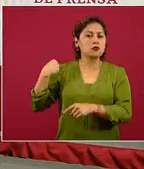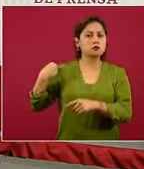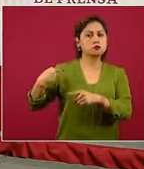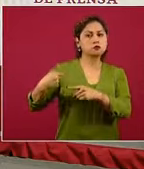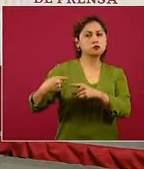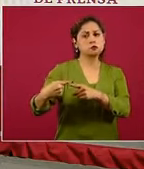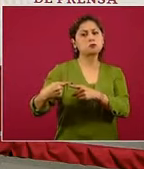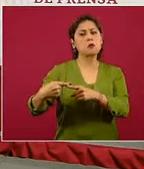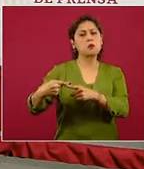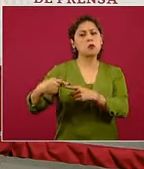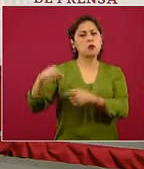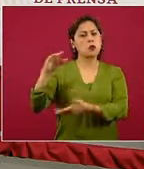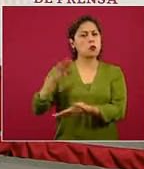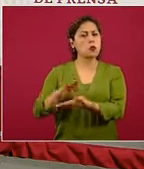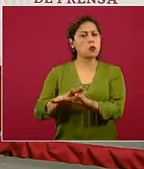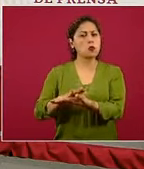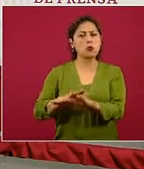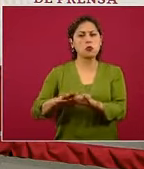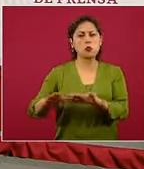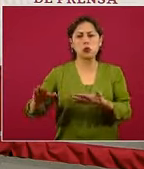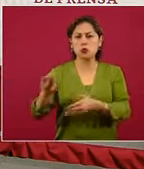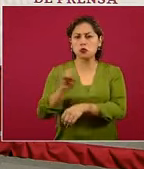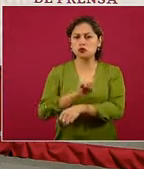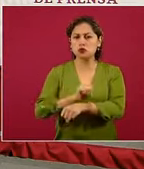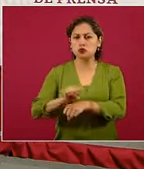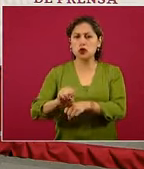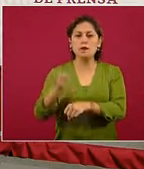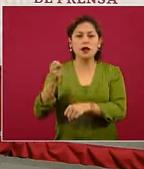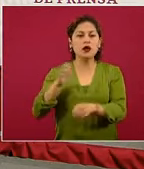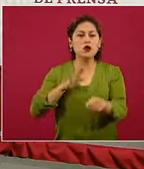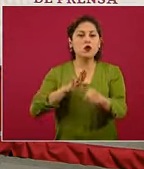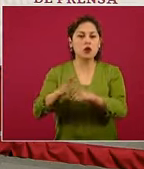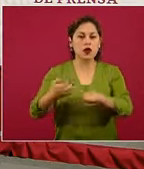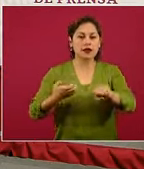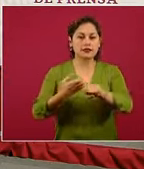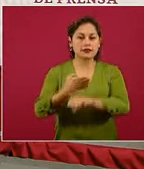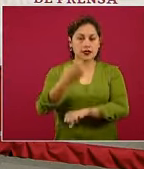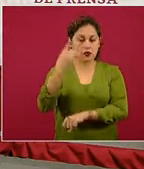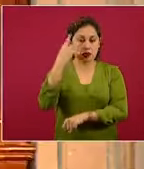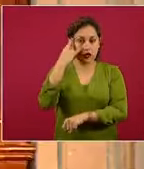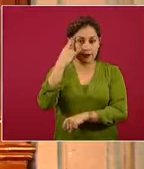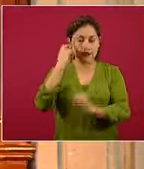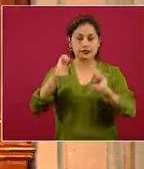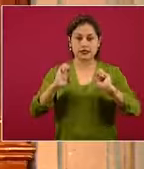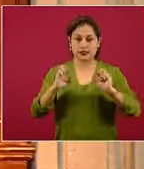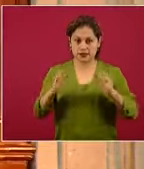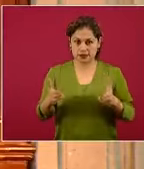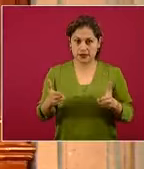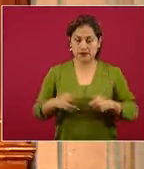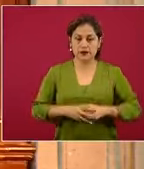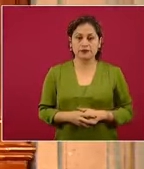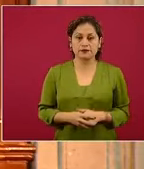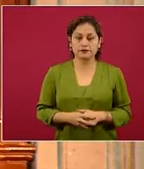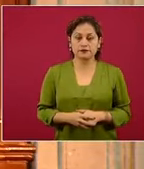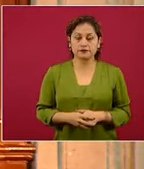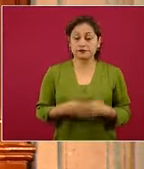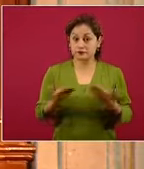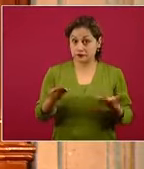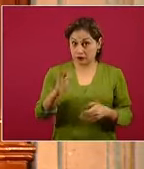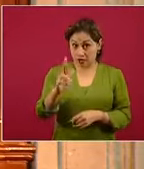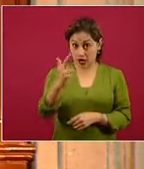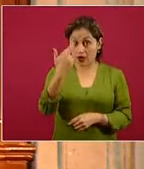riesgo que es el más bajo, que son precisamente Campeche y Chiapas. Recuerden que cuando hablamos